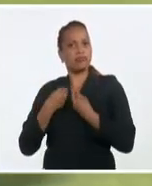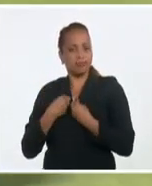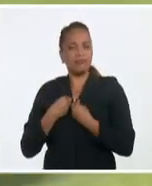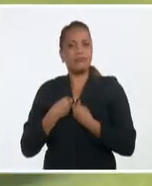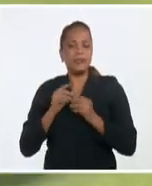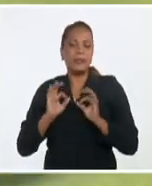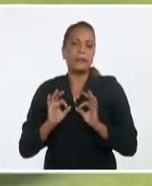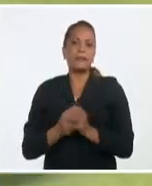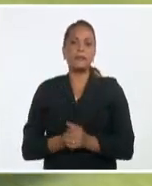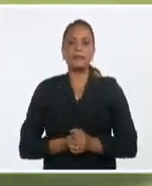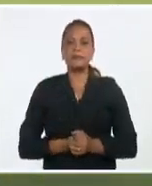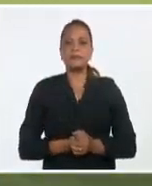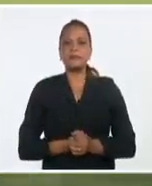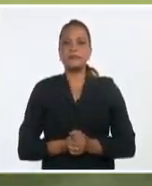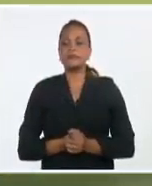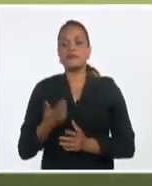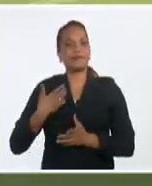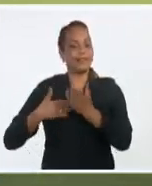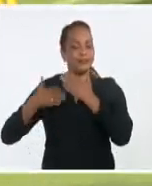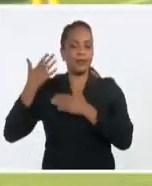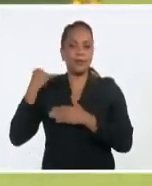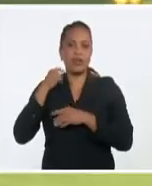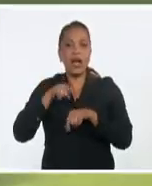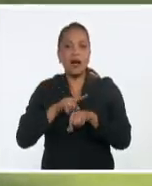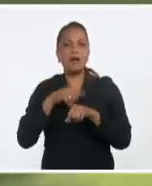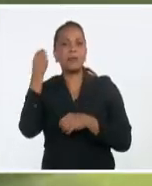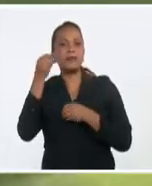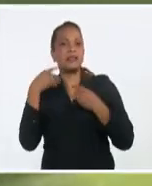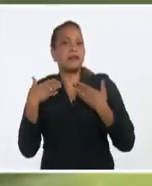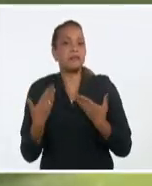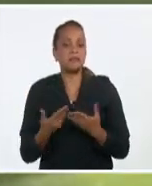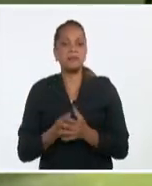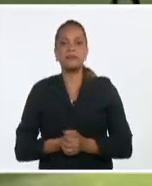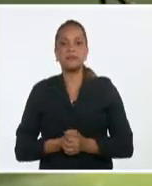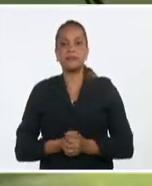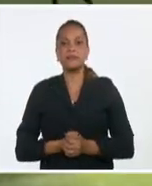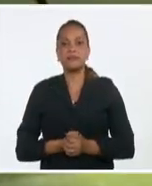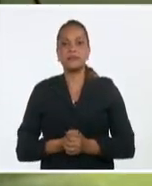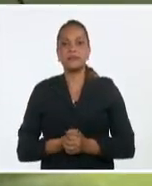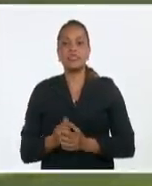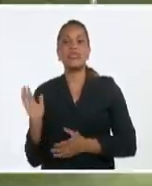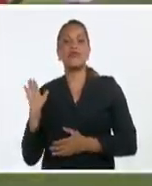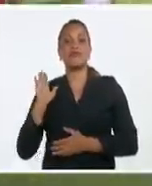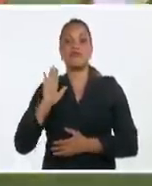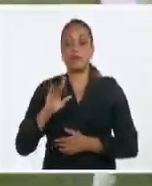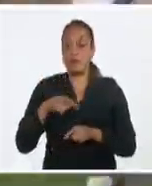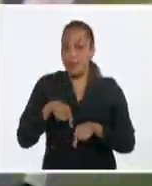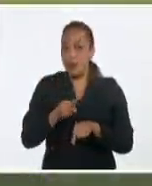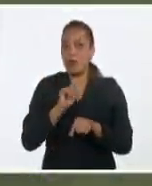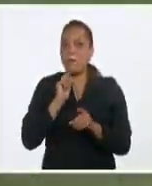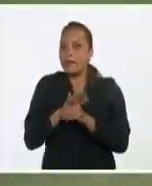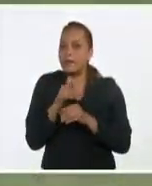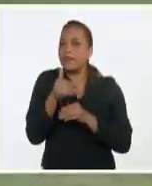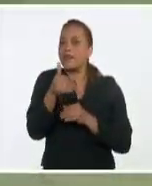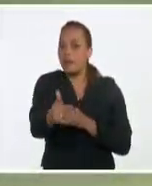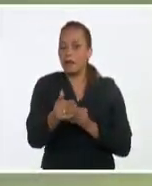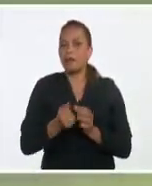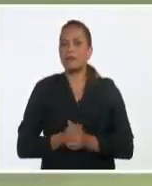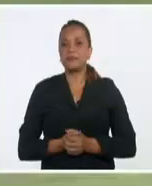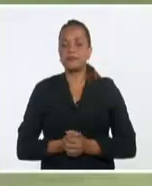bueno, eso ya pasó. Ahora toca pensar en lo que viene ahora, en lo que tenemos en la mano. Y